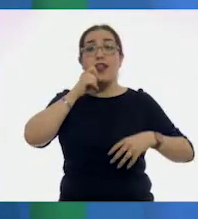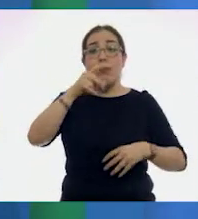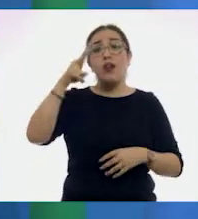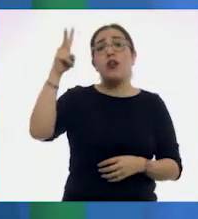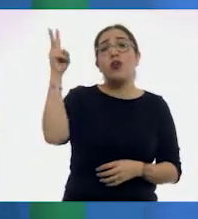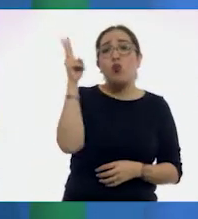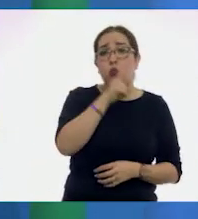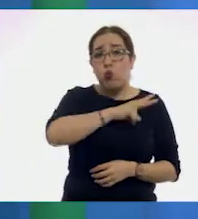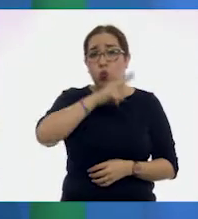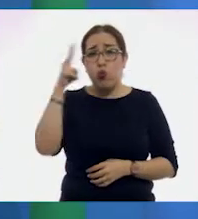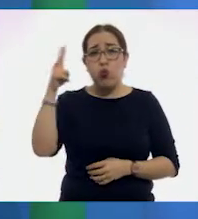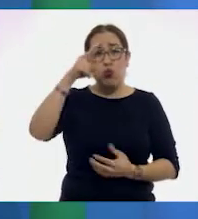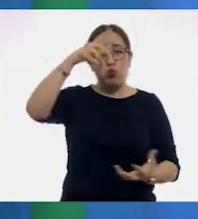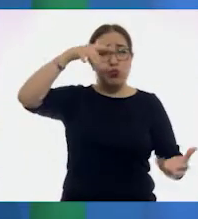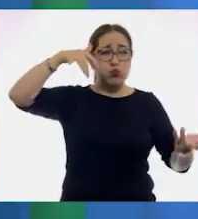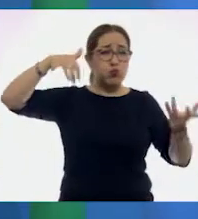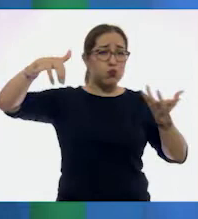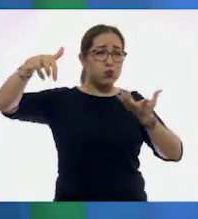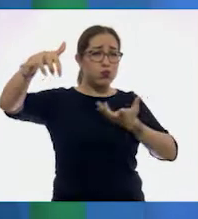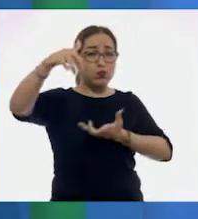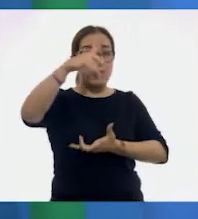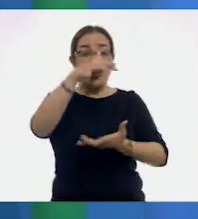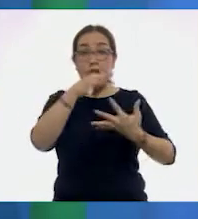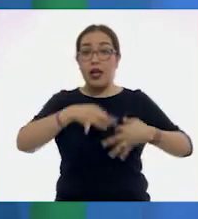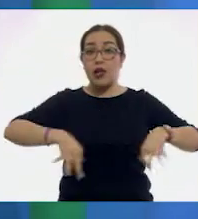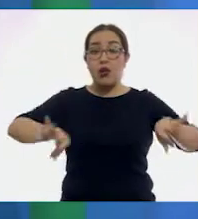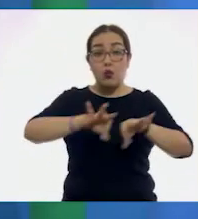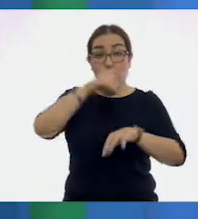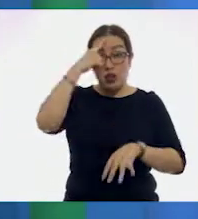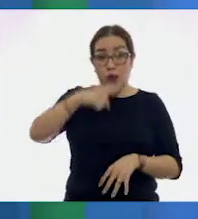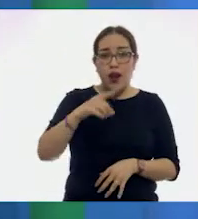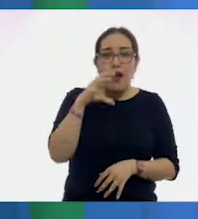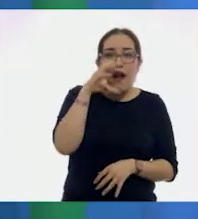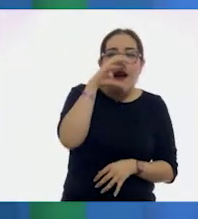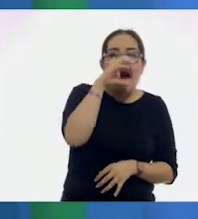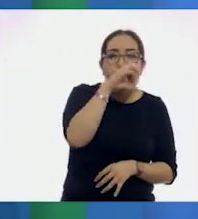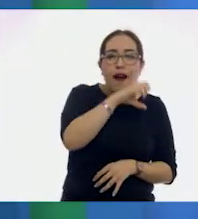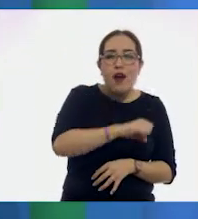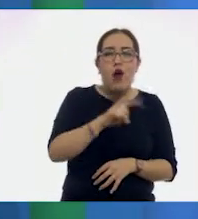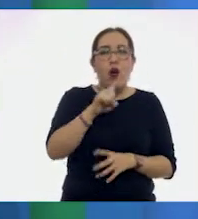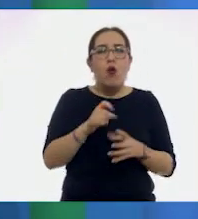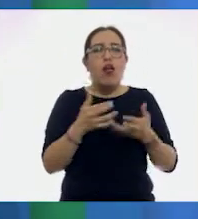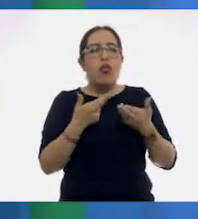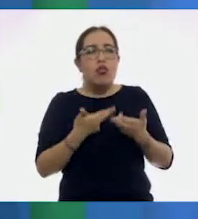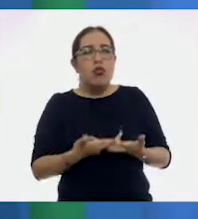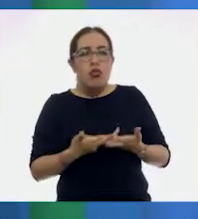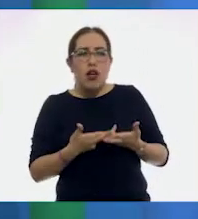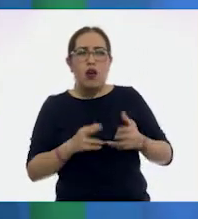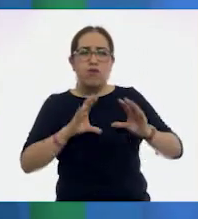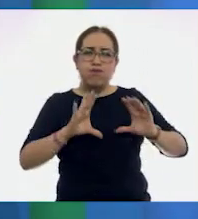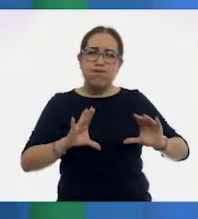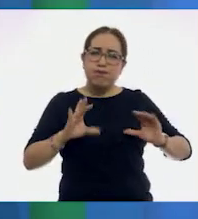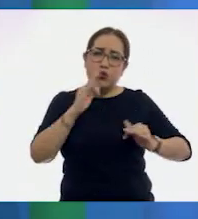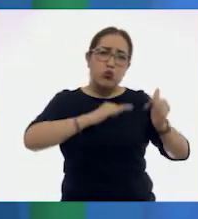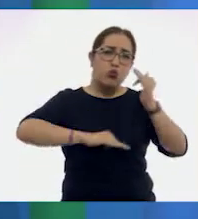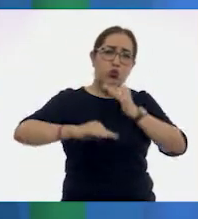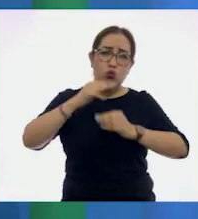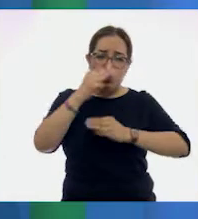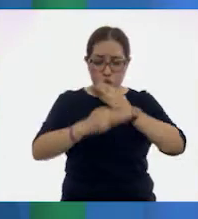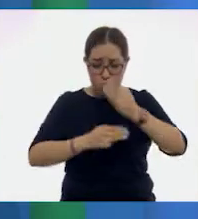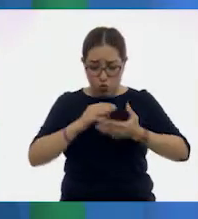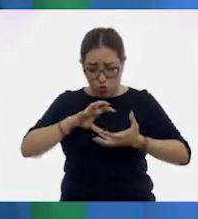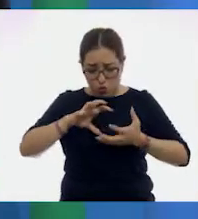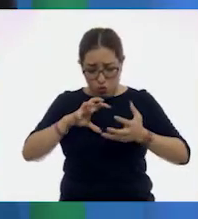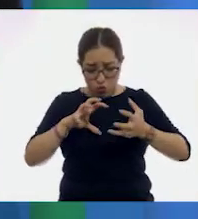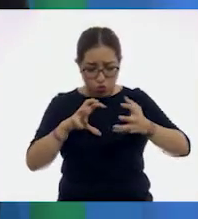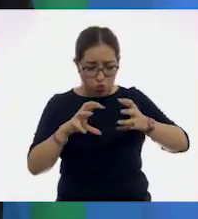ecosistemas, porque intervienen en la distribución del calor y la humedad hacia todas las regiones del planeta.